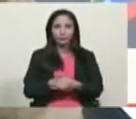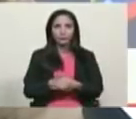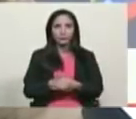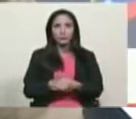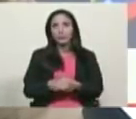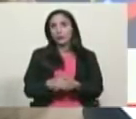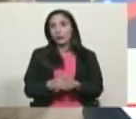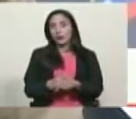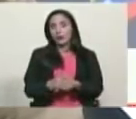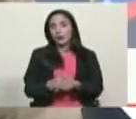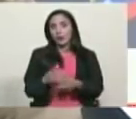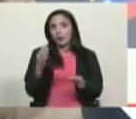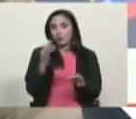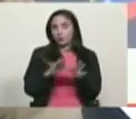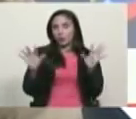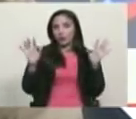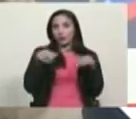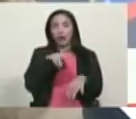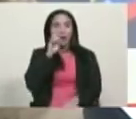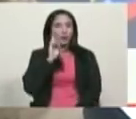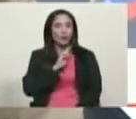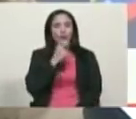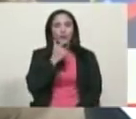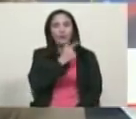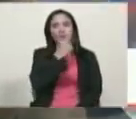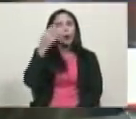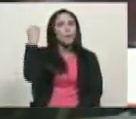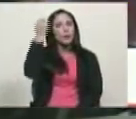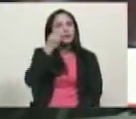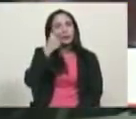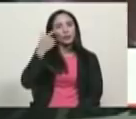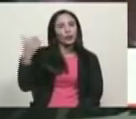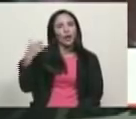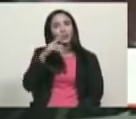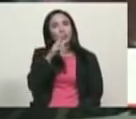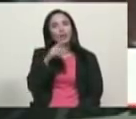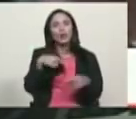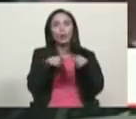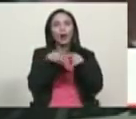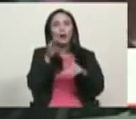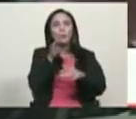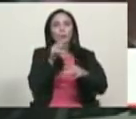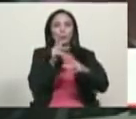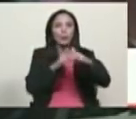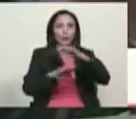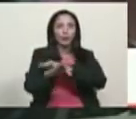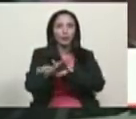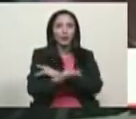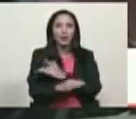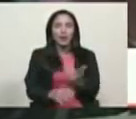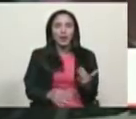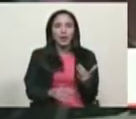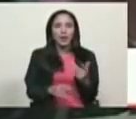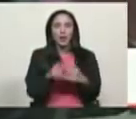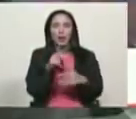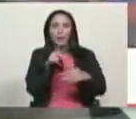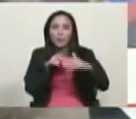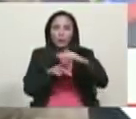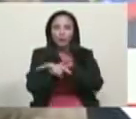casualidad, Bolívar dijo aquella frase profética: los Estados Unidos de